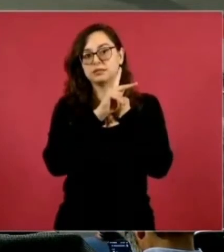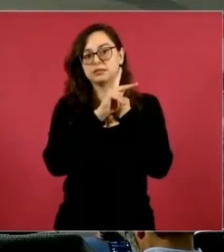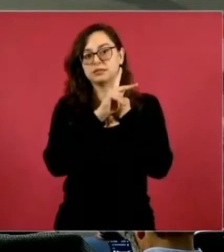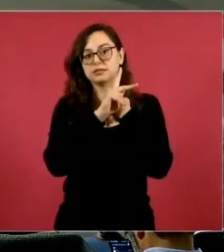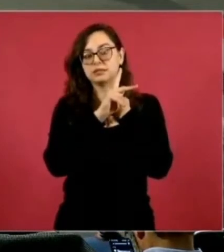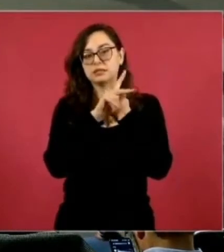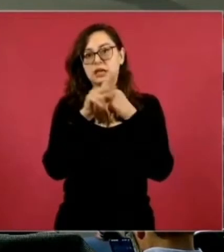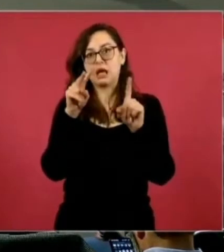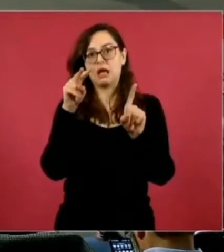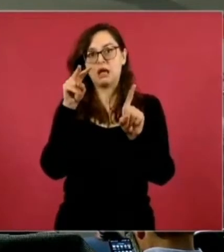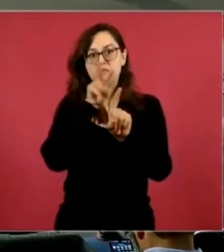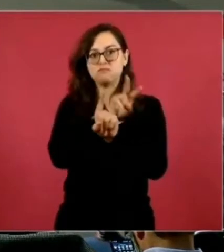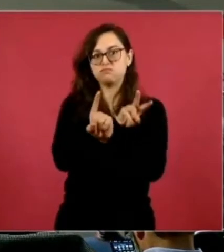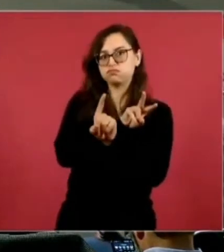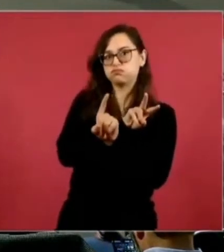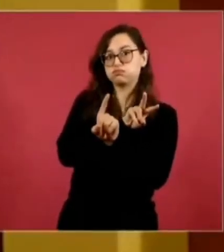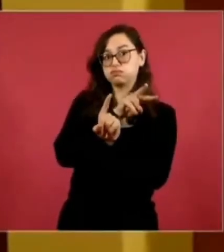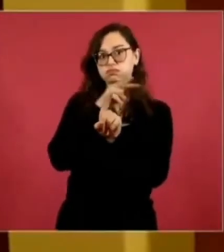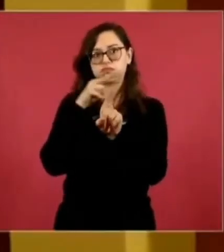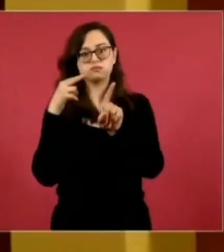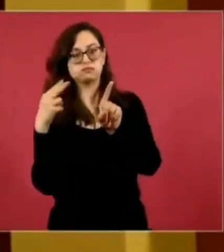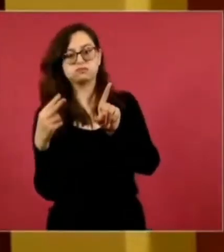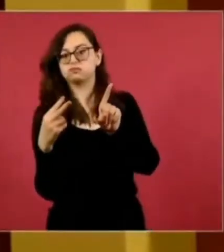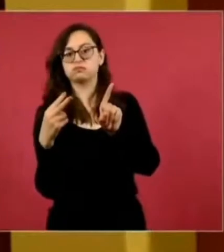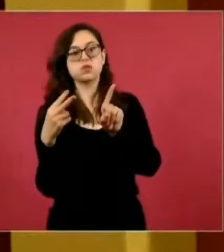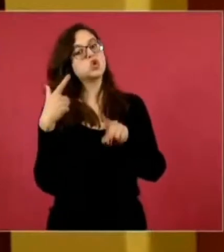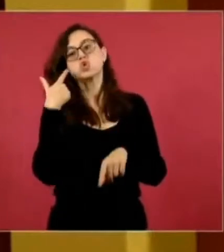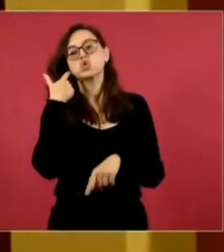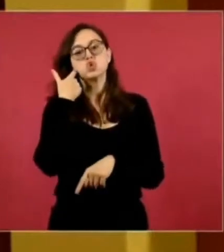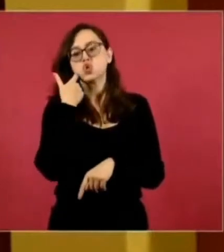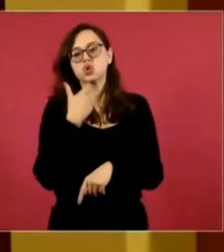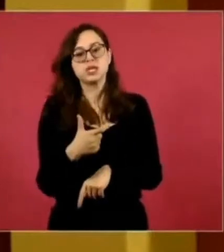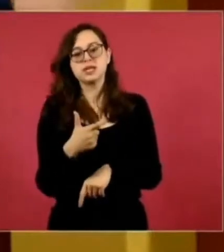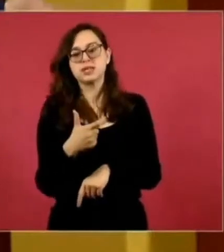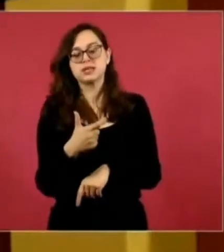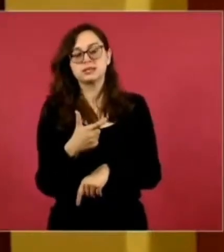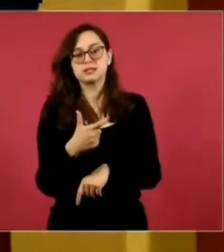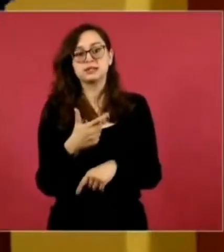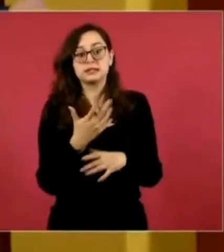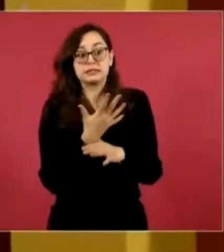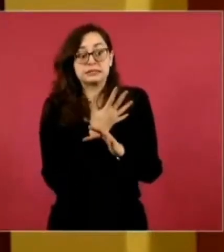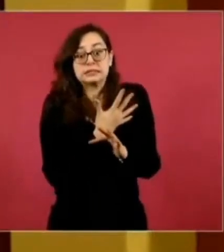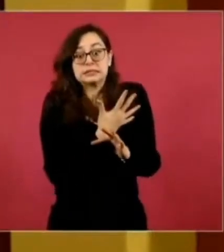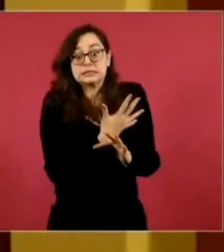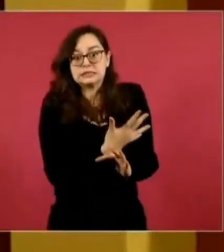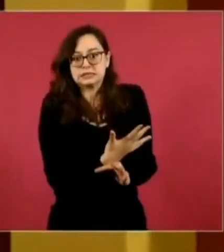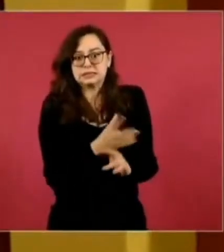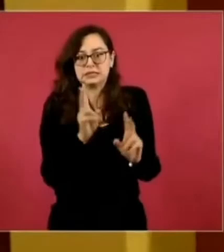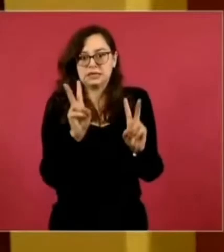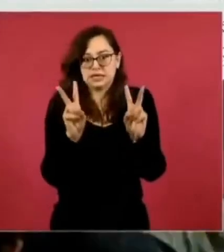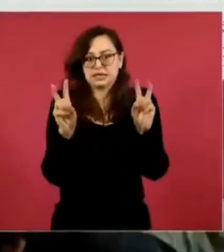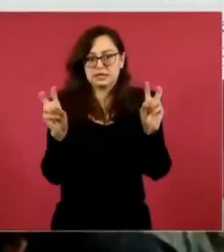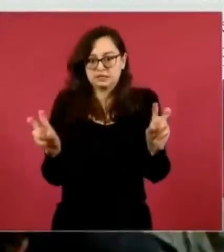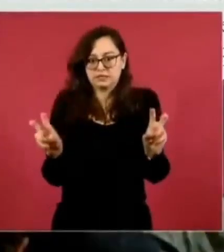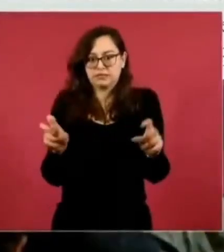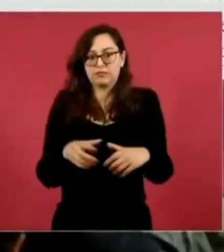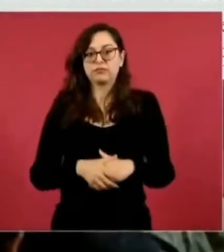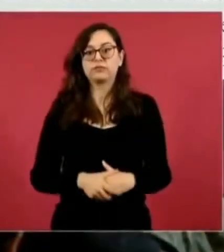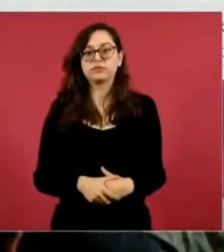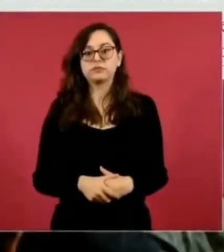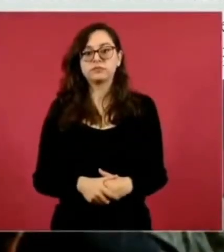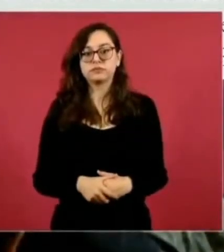su visión. Y lo cito textualmente, esto está en sus memorias,